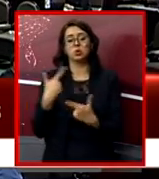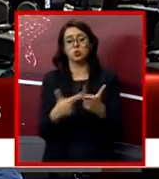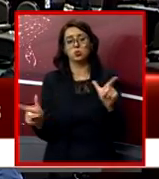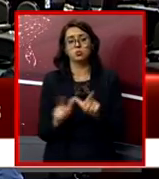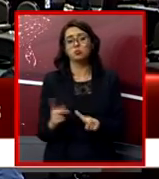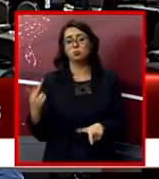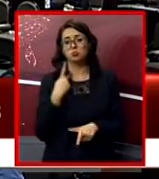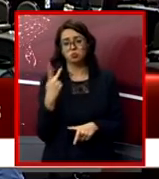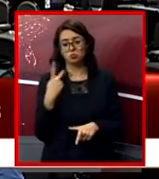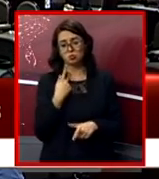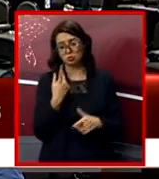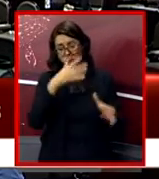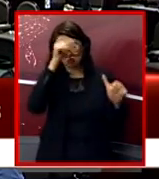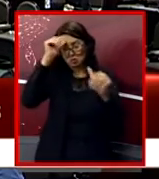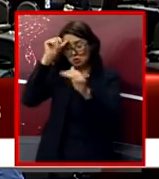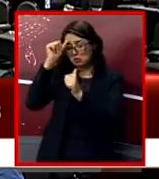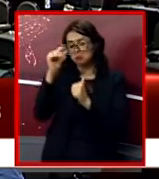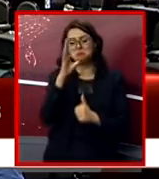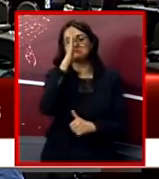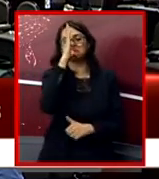políticos no saben ponerse de acuerdo.